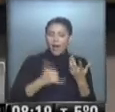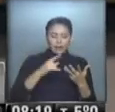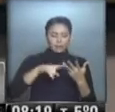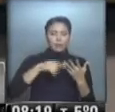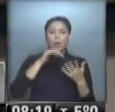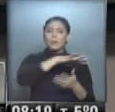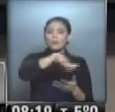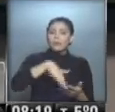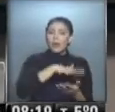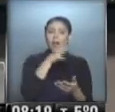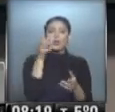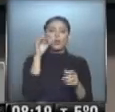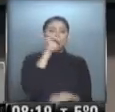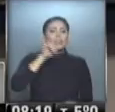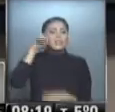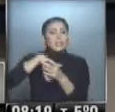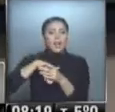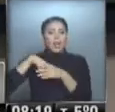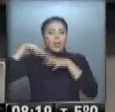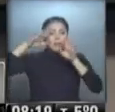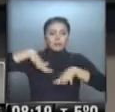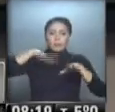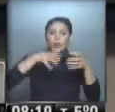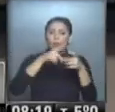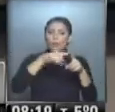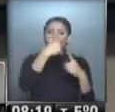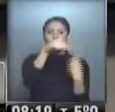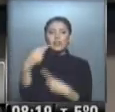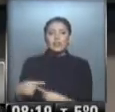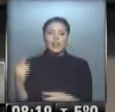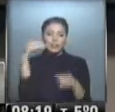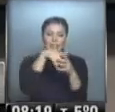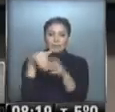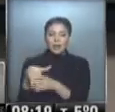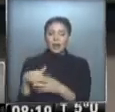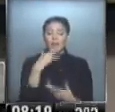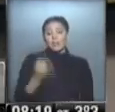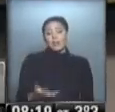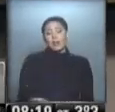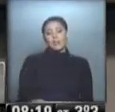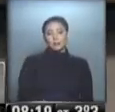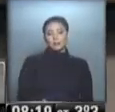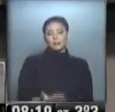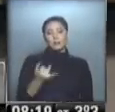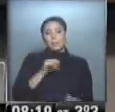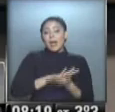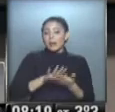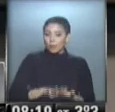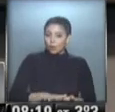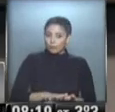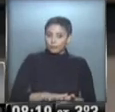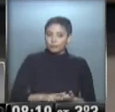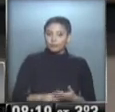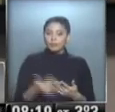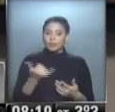los barrios, en las universidades, milita en distintas fuerzas políticas, y la verdad que me parece que hay por lo menos